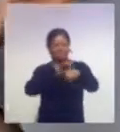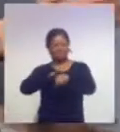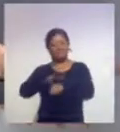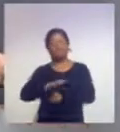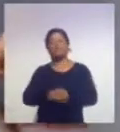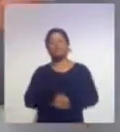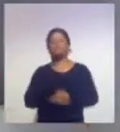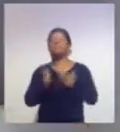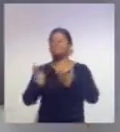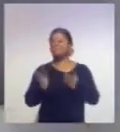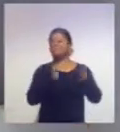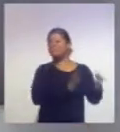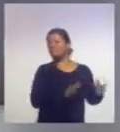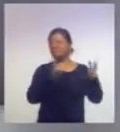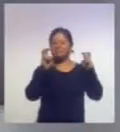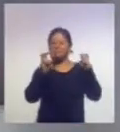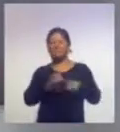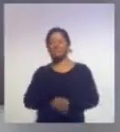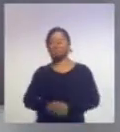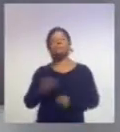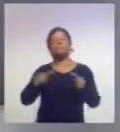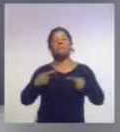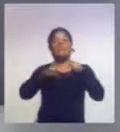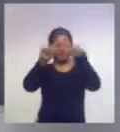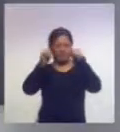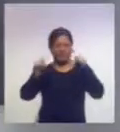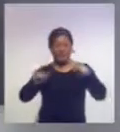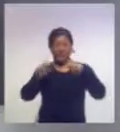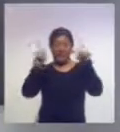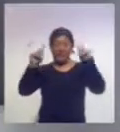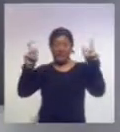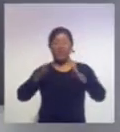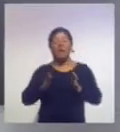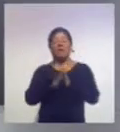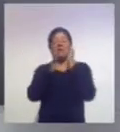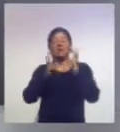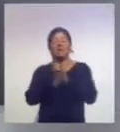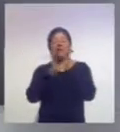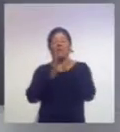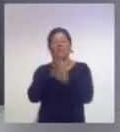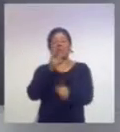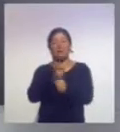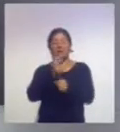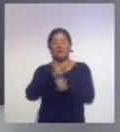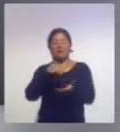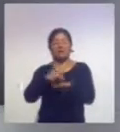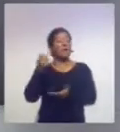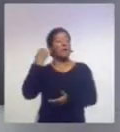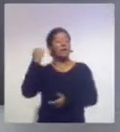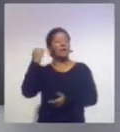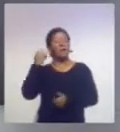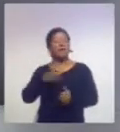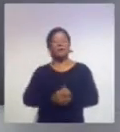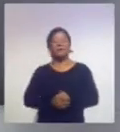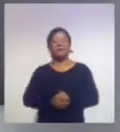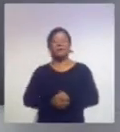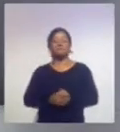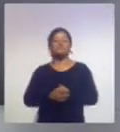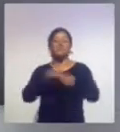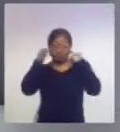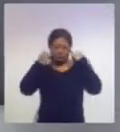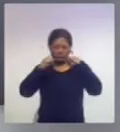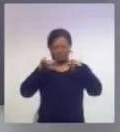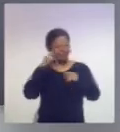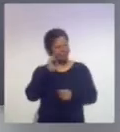vamos a cambiar de tema. Artífices tlaxcaltecas que participaron en el segundo coloquio internacional taurino destacan que el encuentro fue